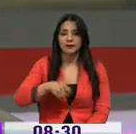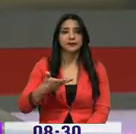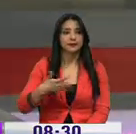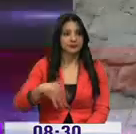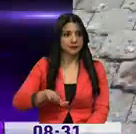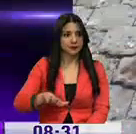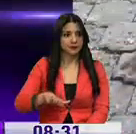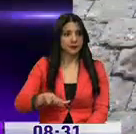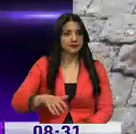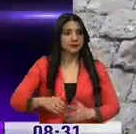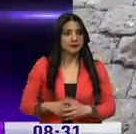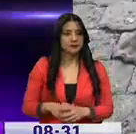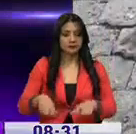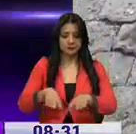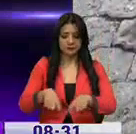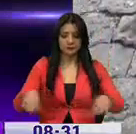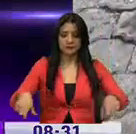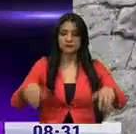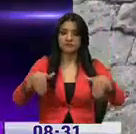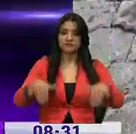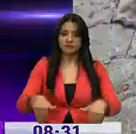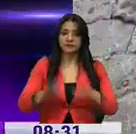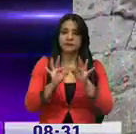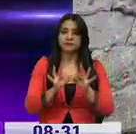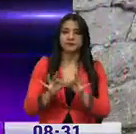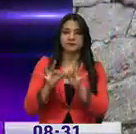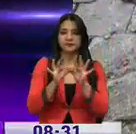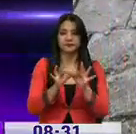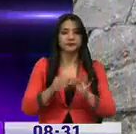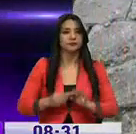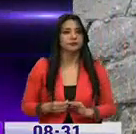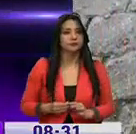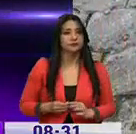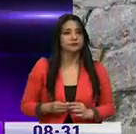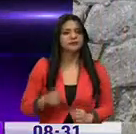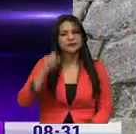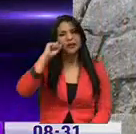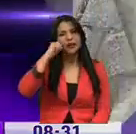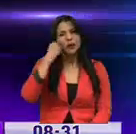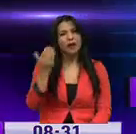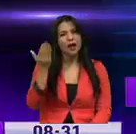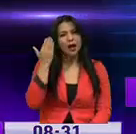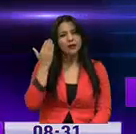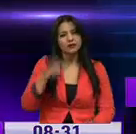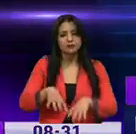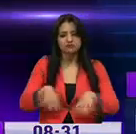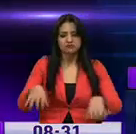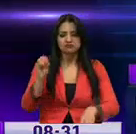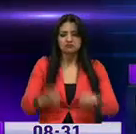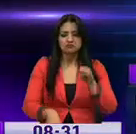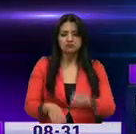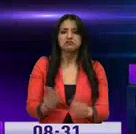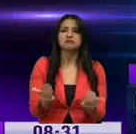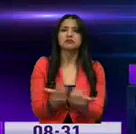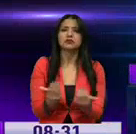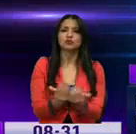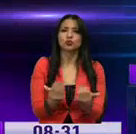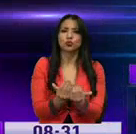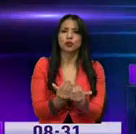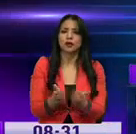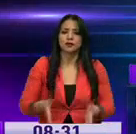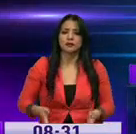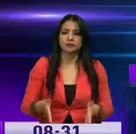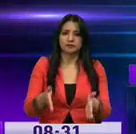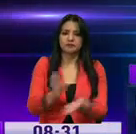de Quito realizó la reparación de la alcantarilla. Esta se encontraba, se acuerdan, vecinos, obstruida y llena de basura en el barrio Matilde